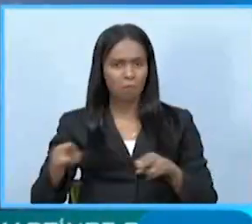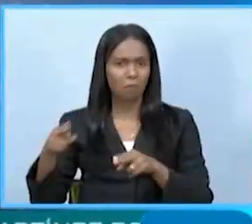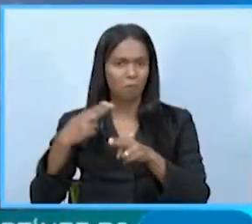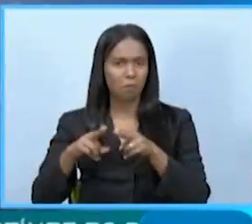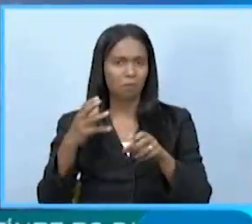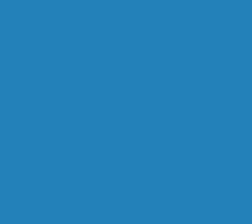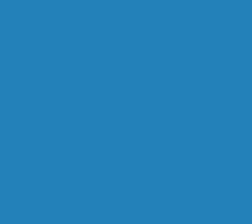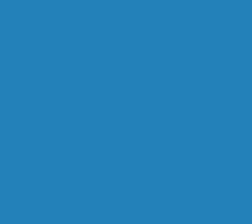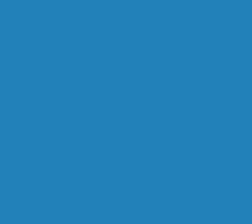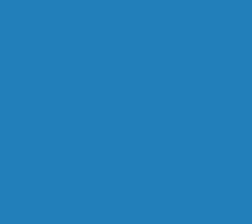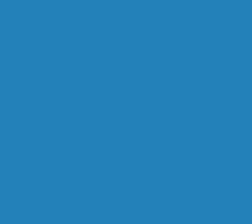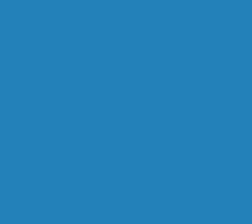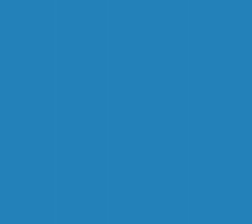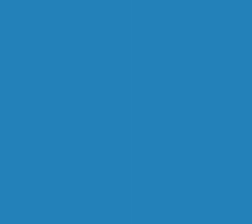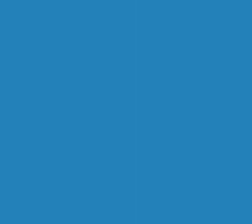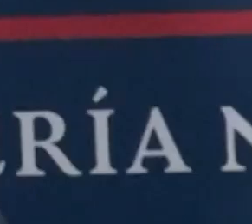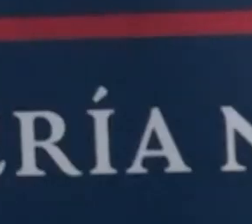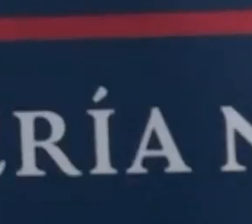día.